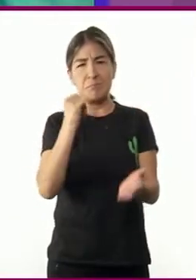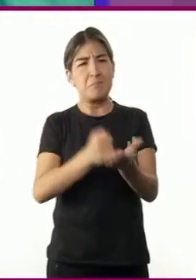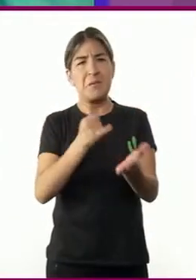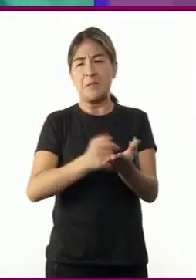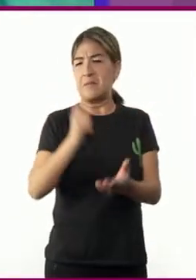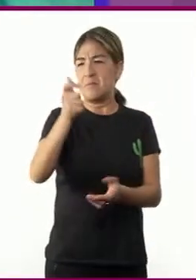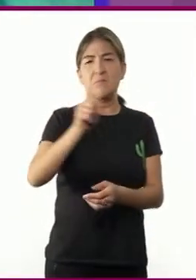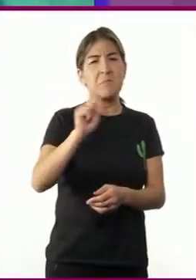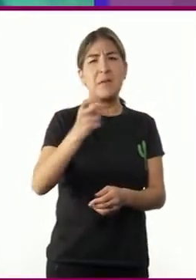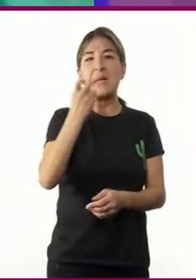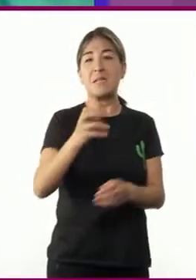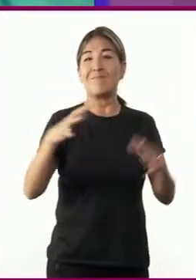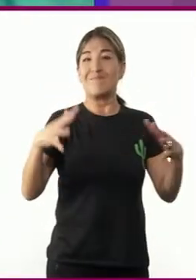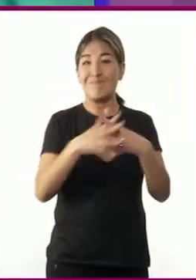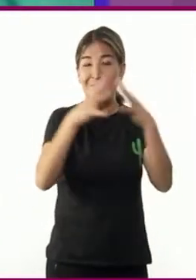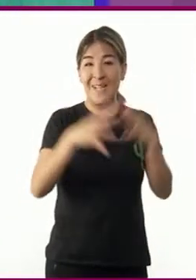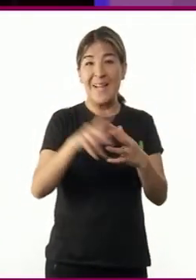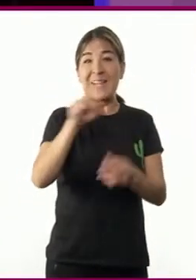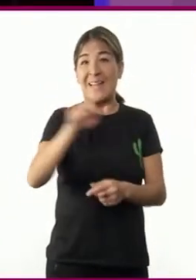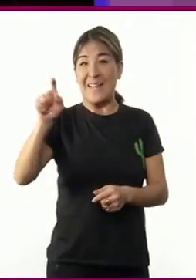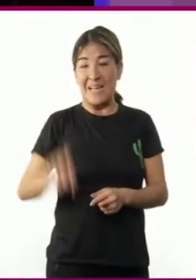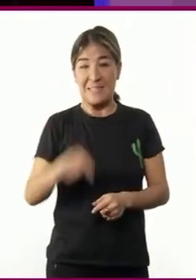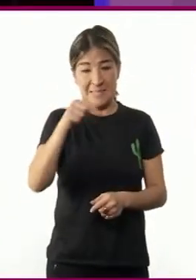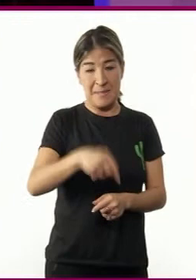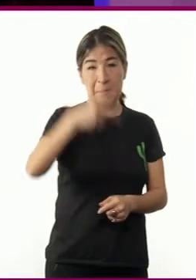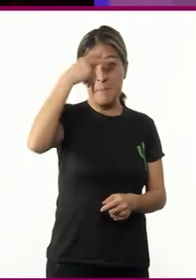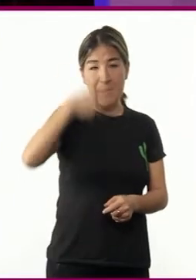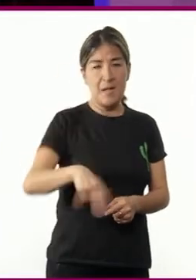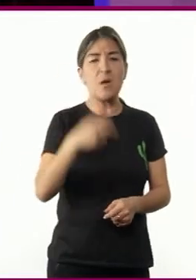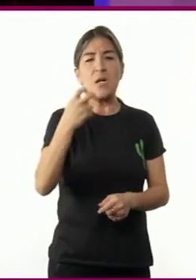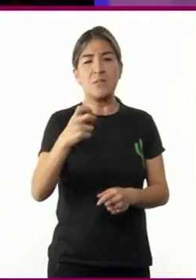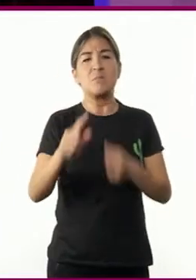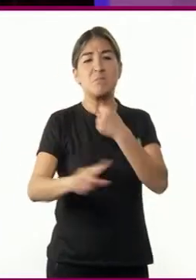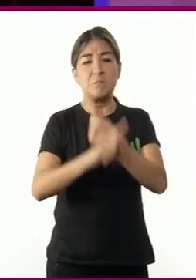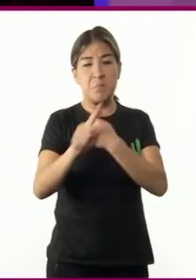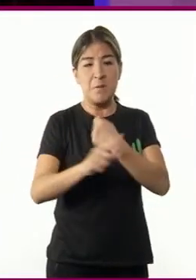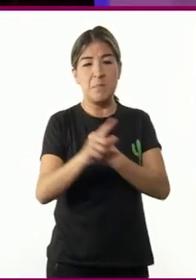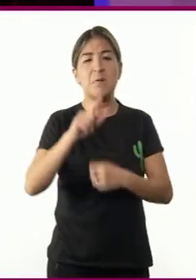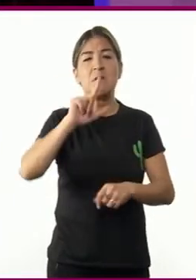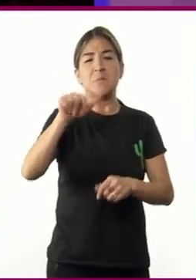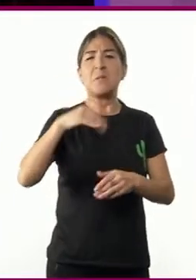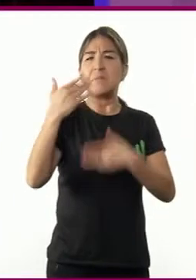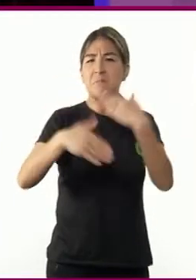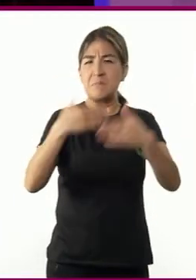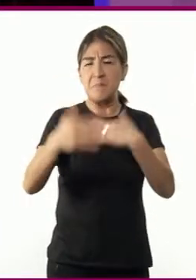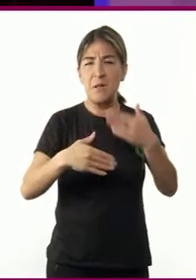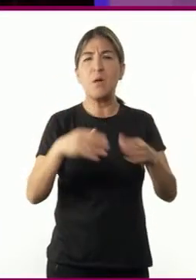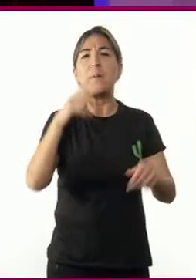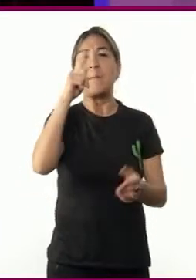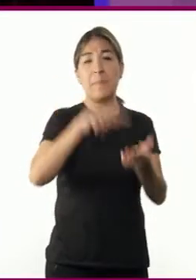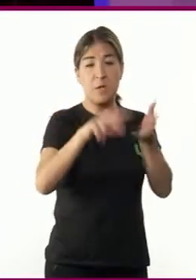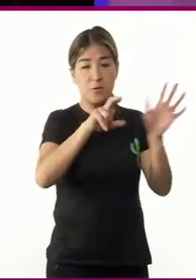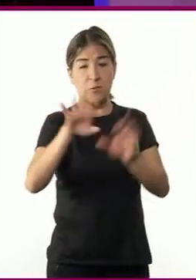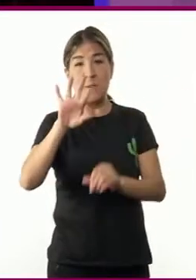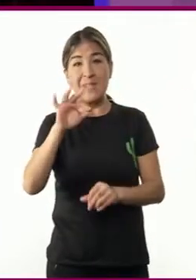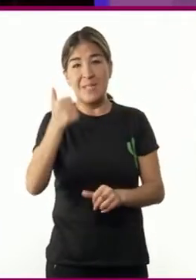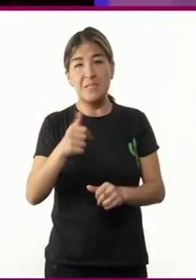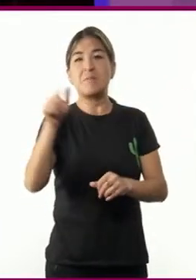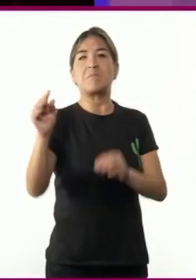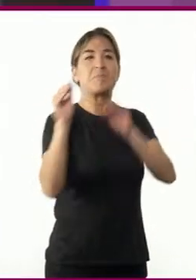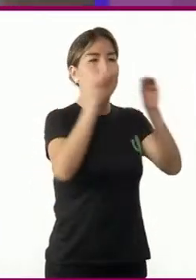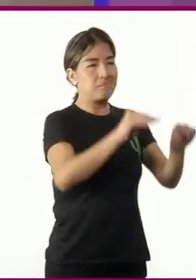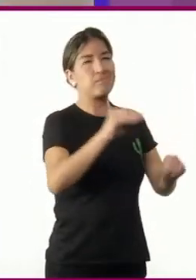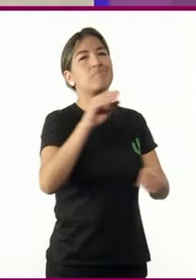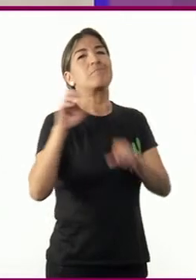financiaba una guerra entre Texas y México. Este acto le valió en 1846 ser encarcelado una